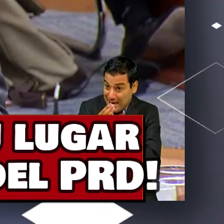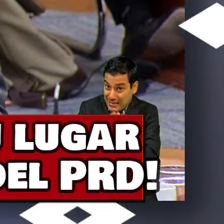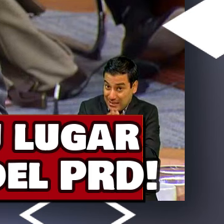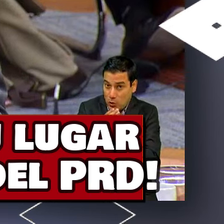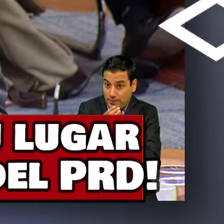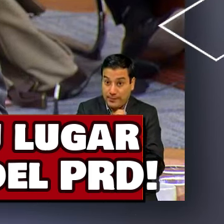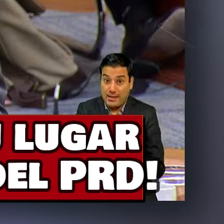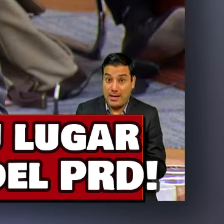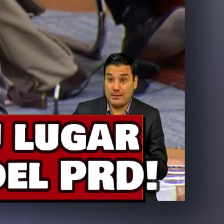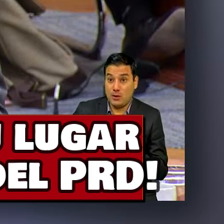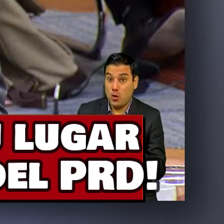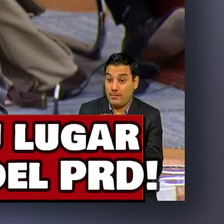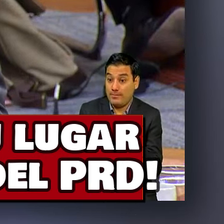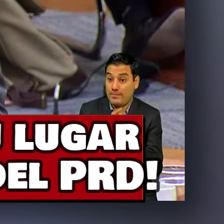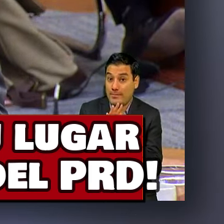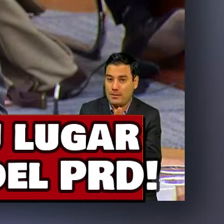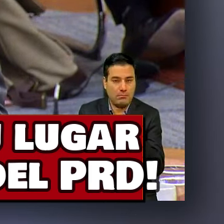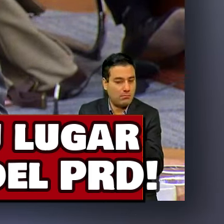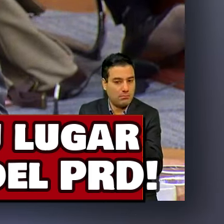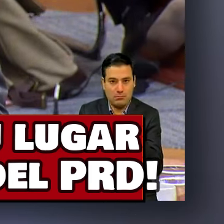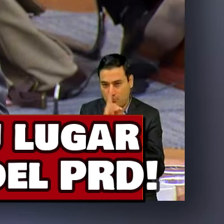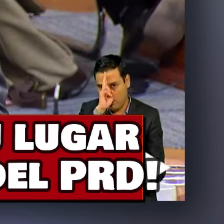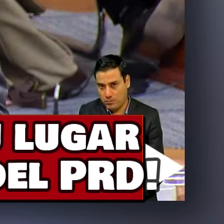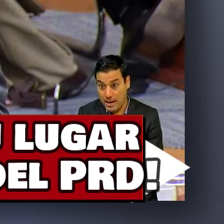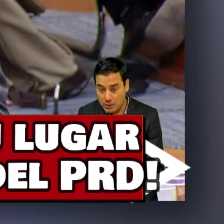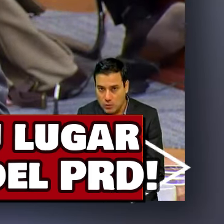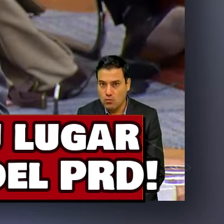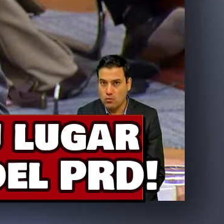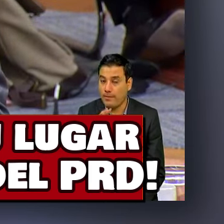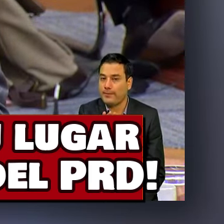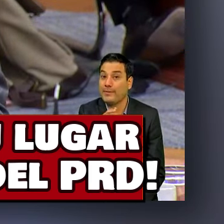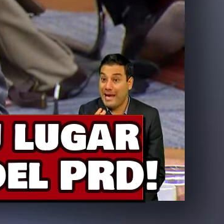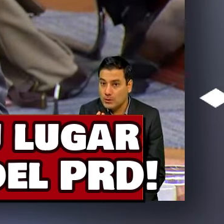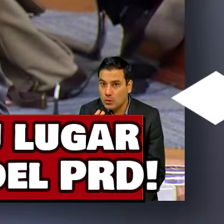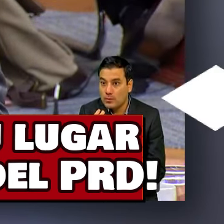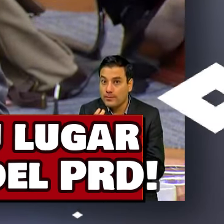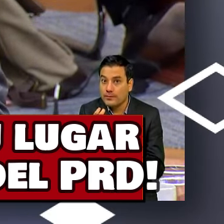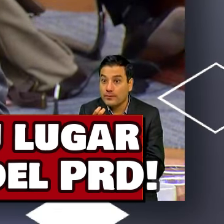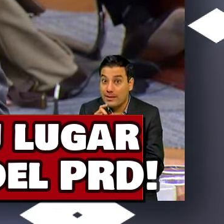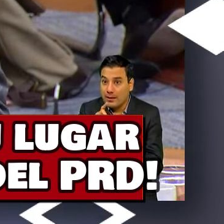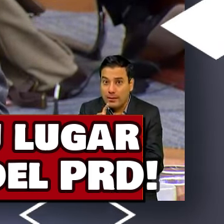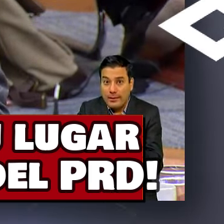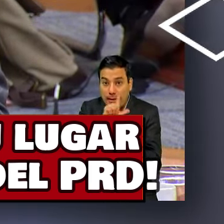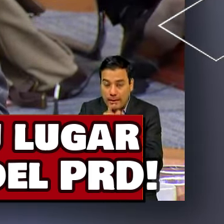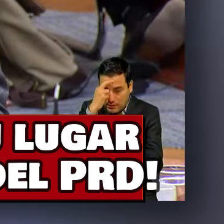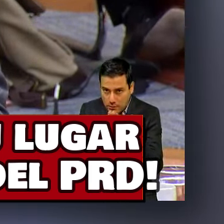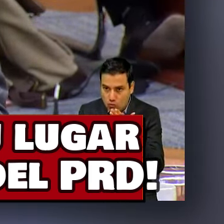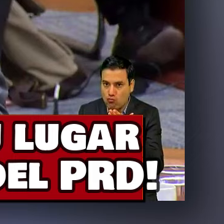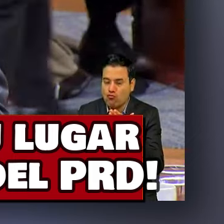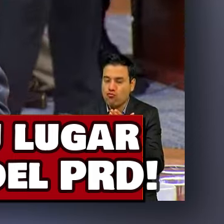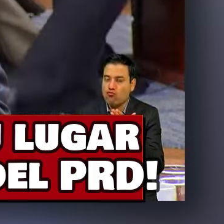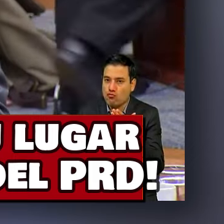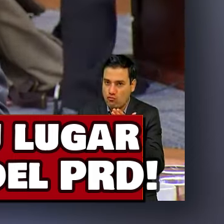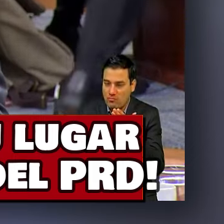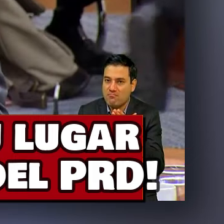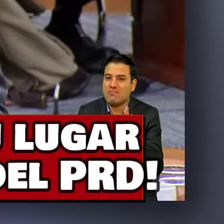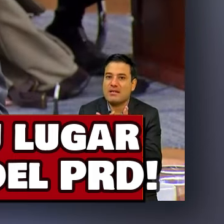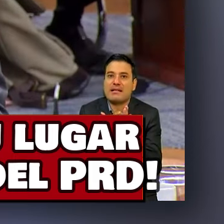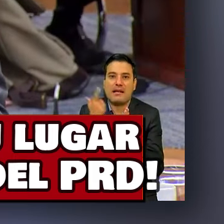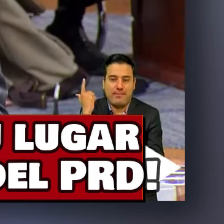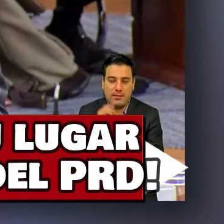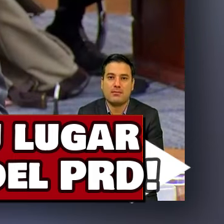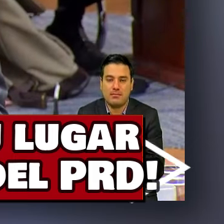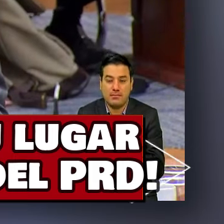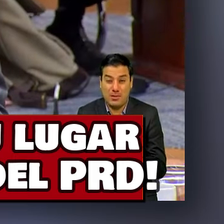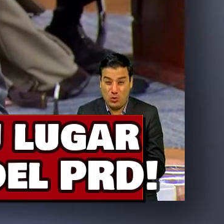de derecho a ser registrado, que hagámonos cargo, es una sanción muy grave. Es un derecho electoral básico, el derecho a ser votado. Entonces, la